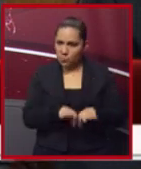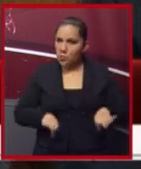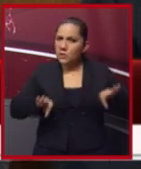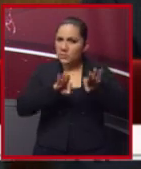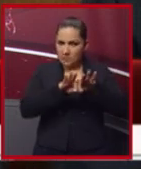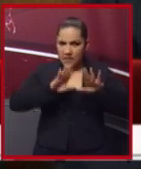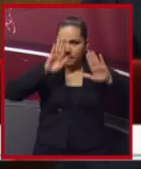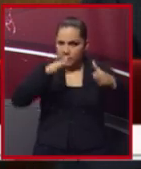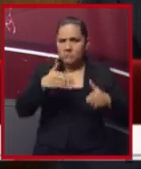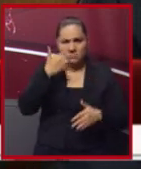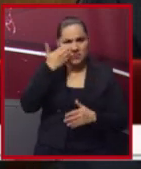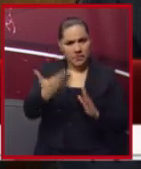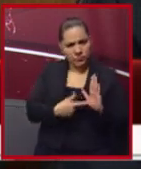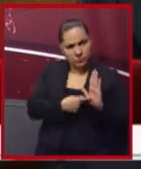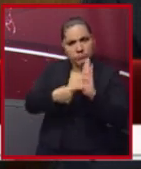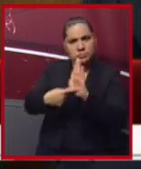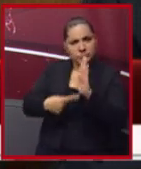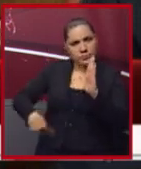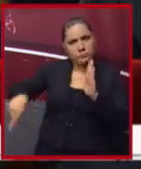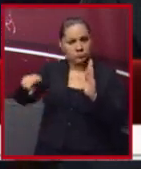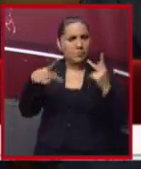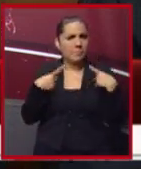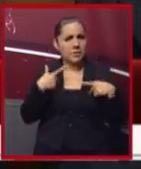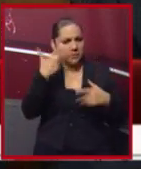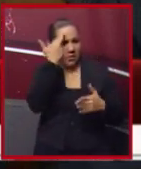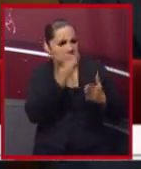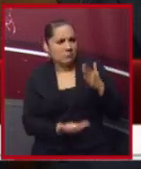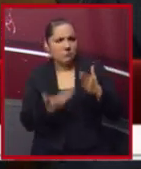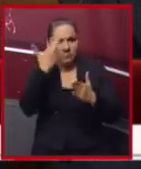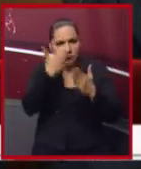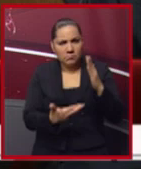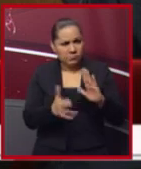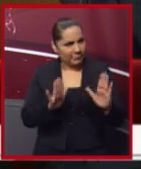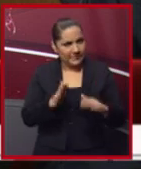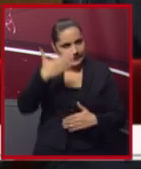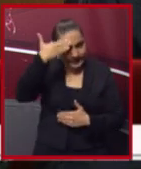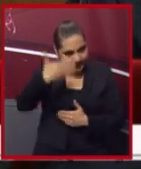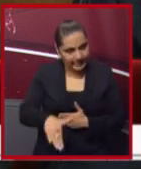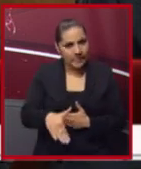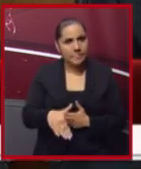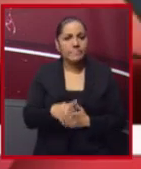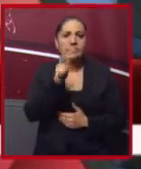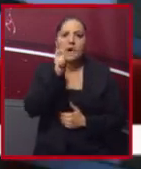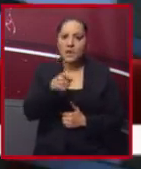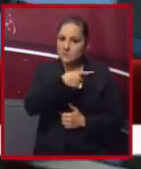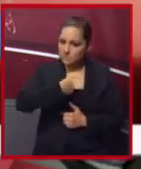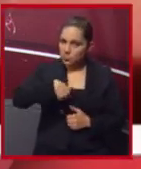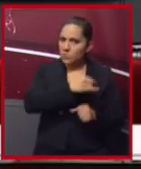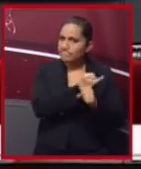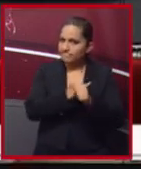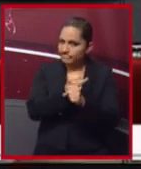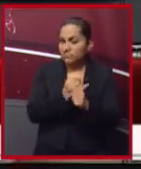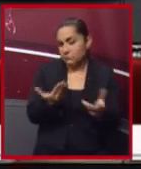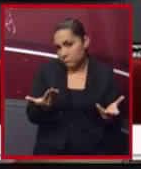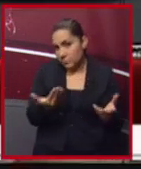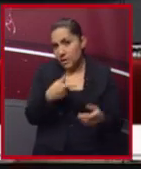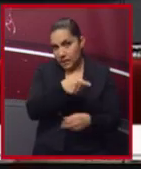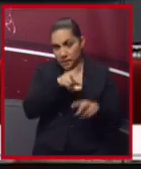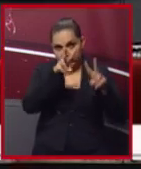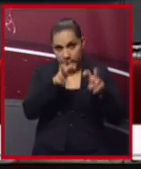también entendemos que un punto sensible sobre el tema es la prisión preventiva oficiosa. Lo